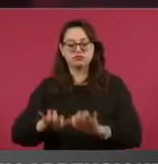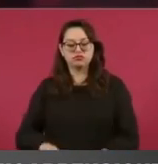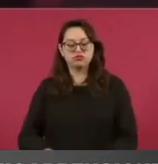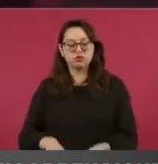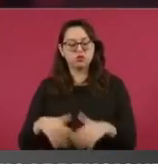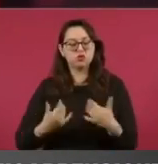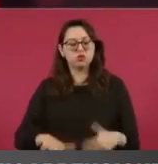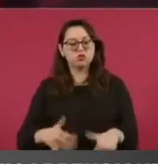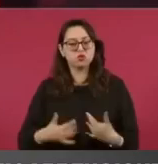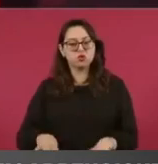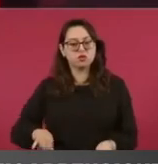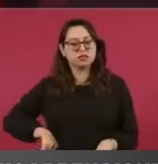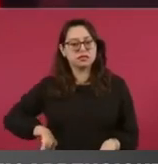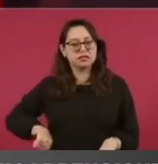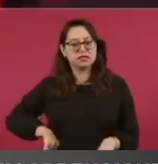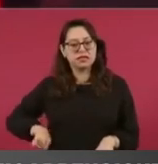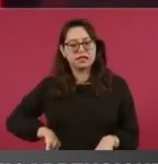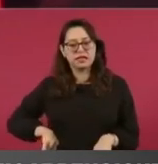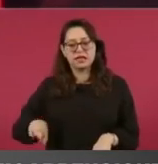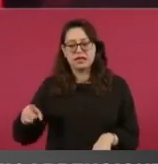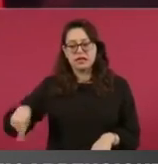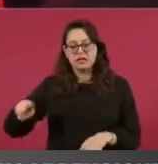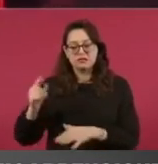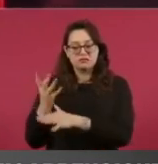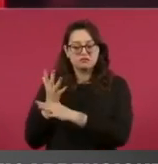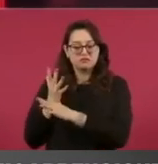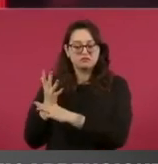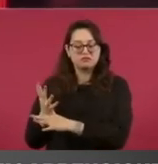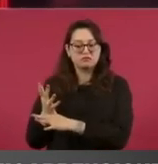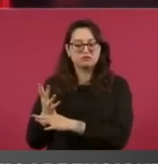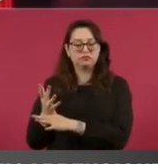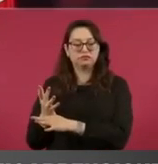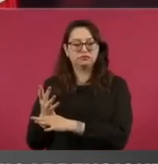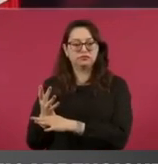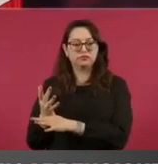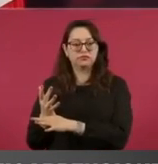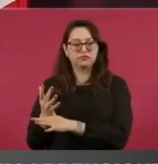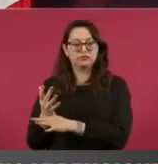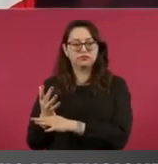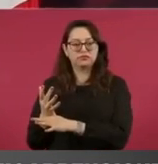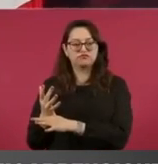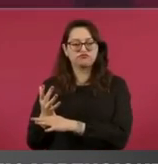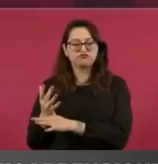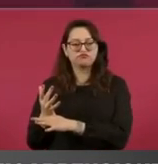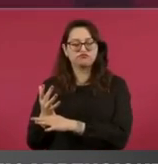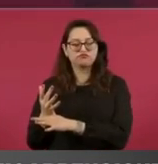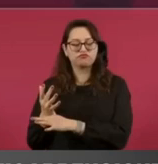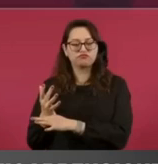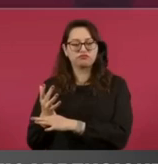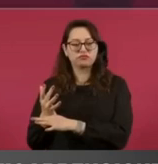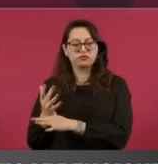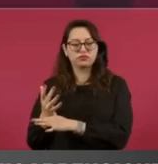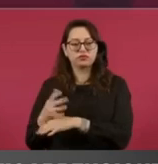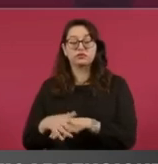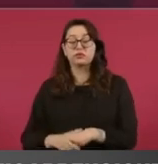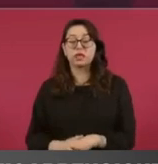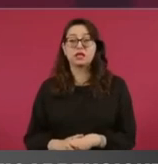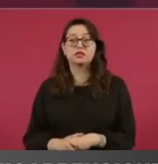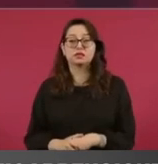Decían los magonistas que, palabras más, palabras menos, que cuando el pueblo es tan